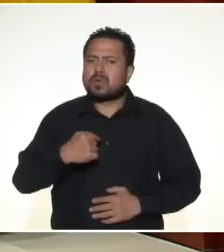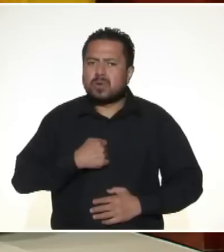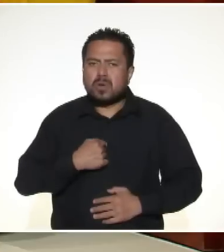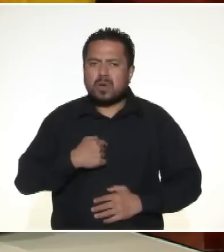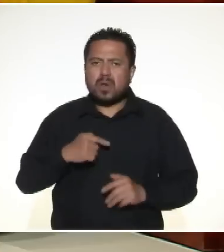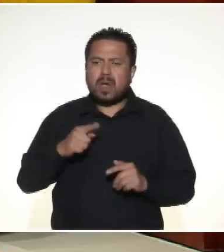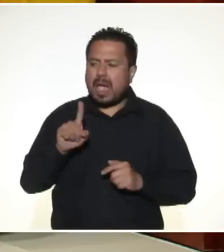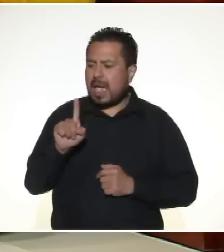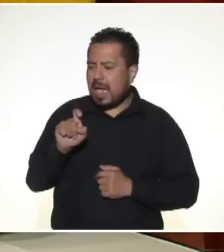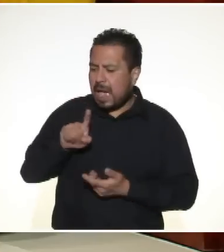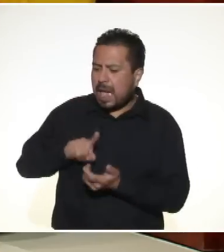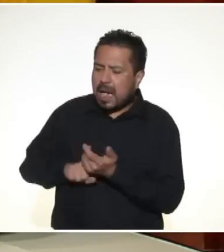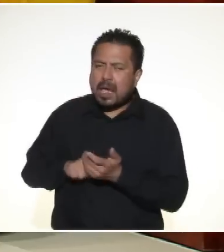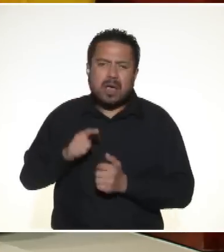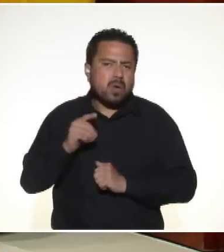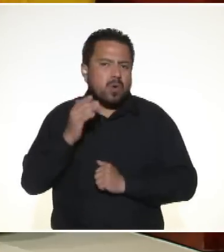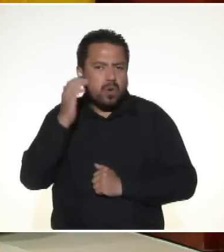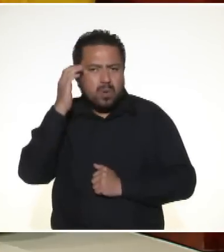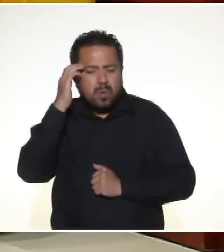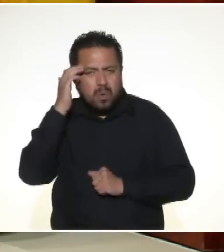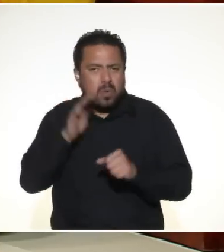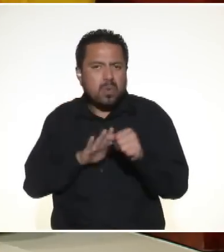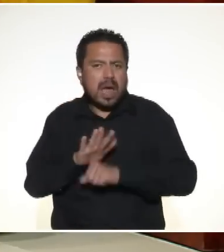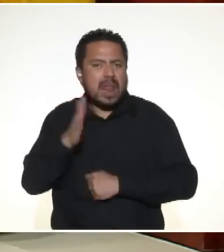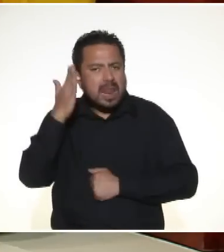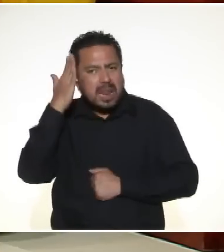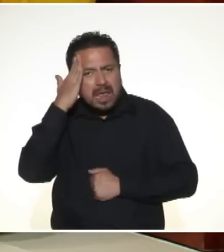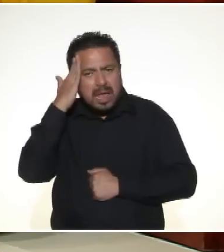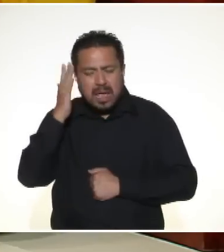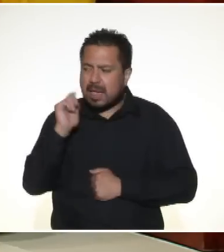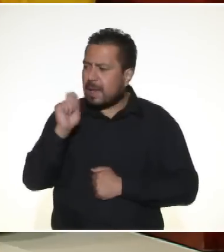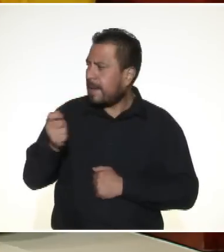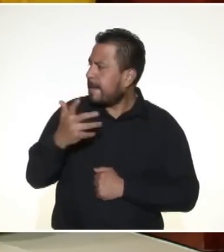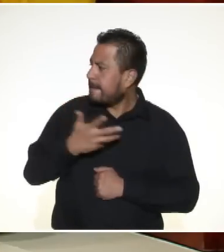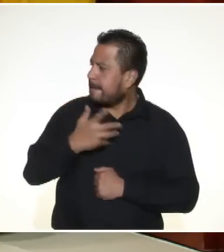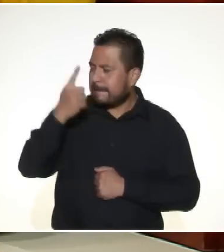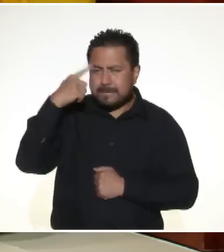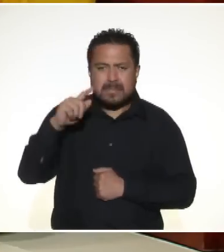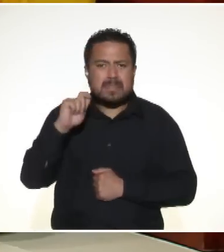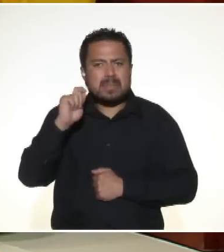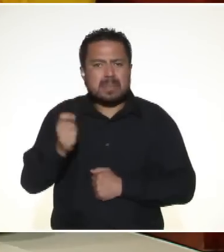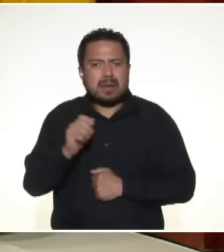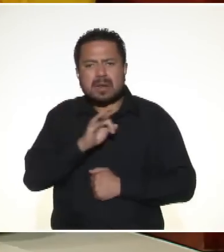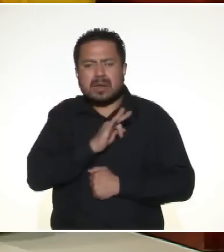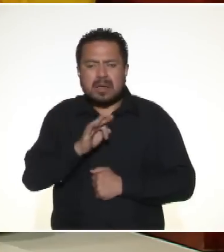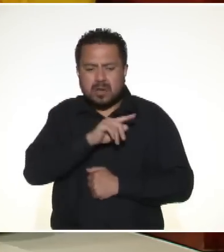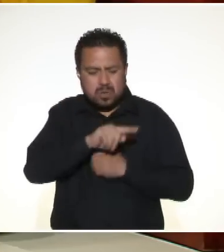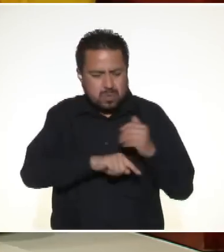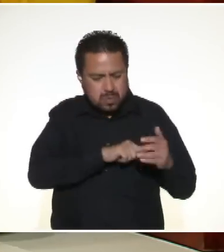del agua? ¿Qué tanto conozco? ¿Qué capacidad tengo para